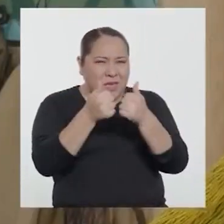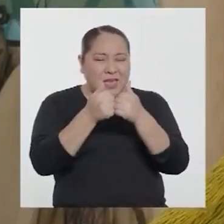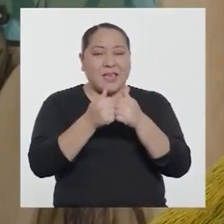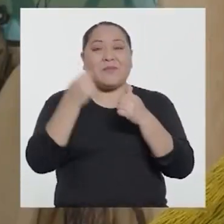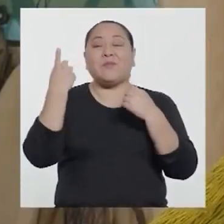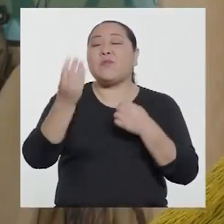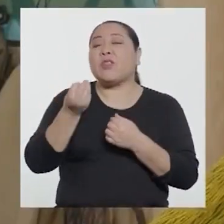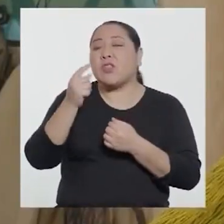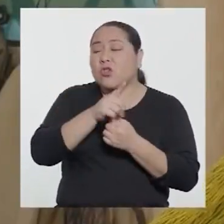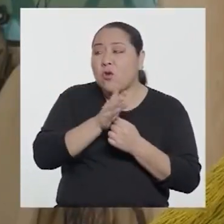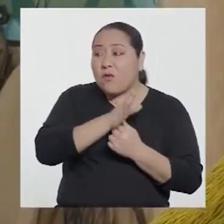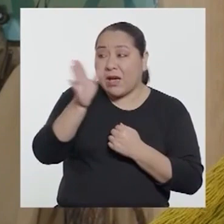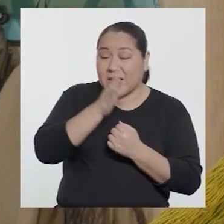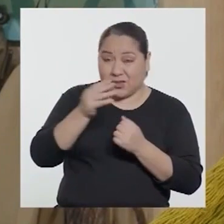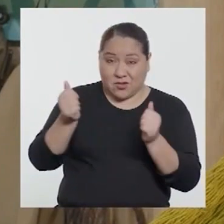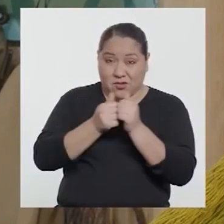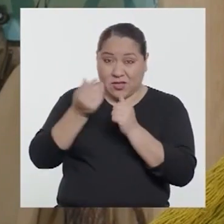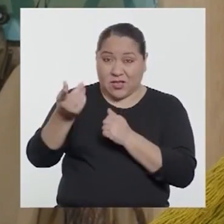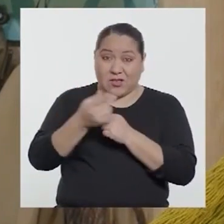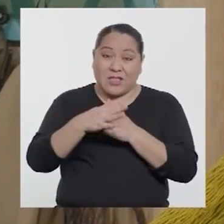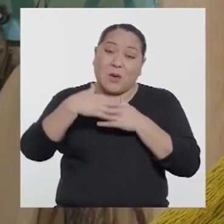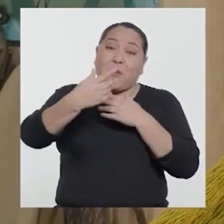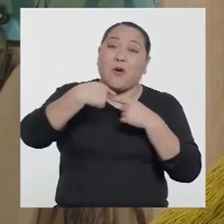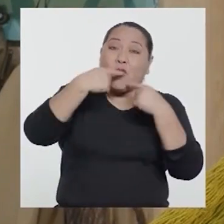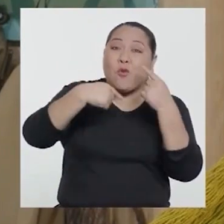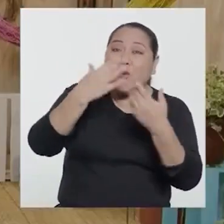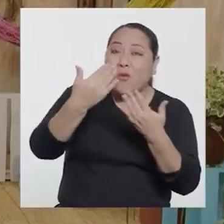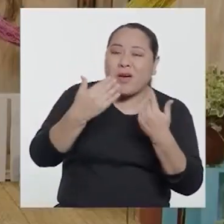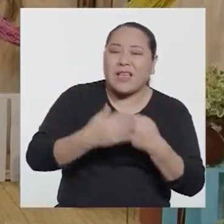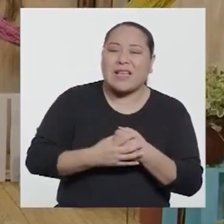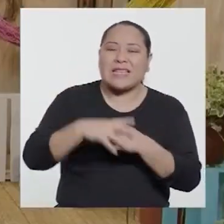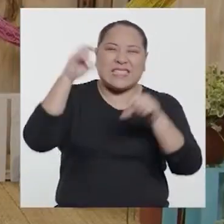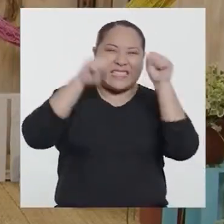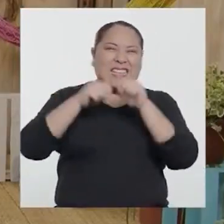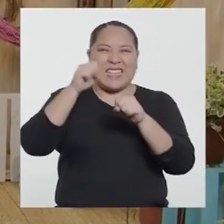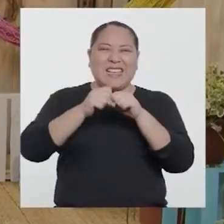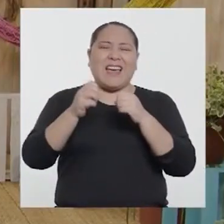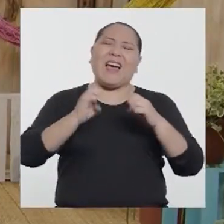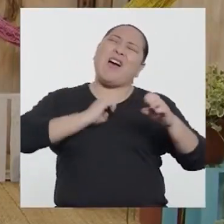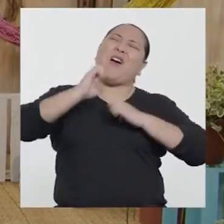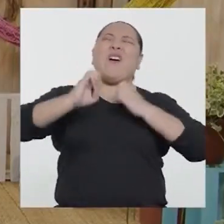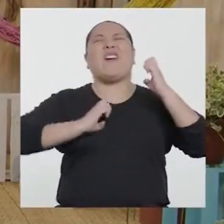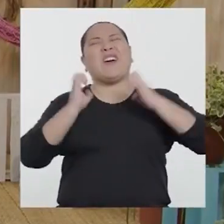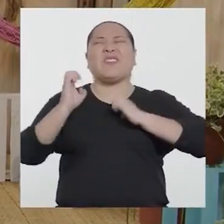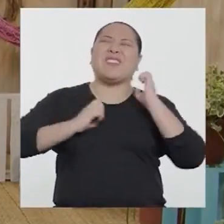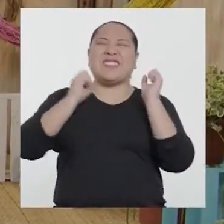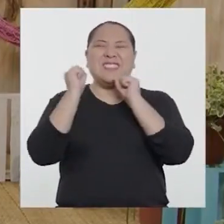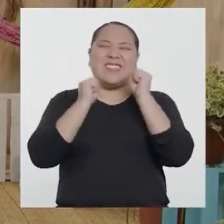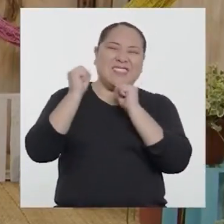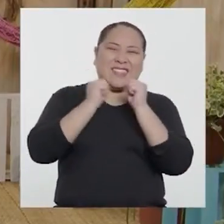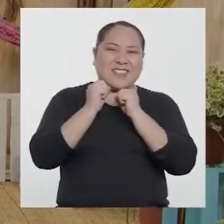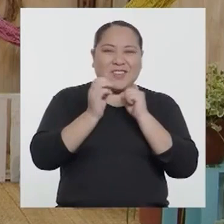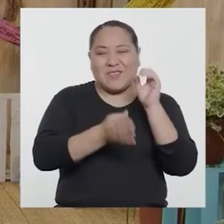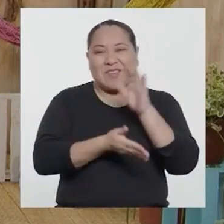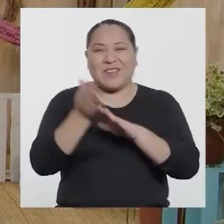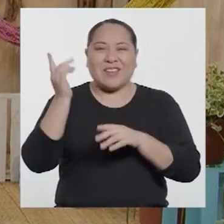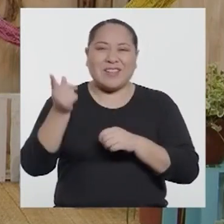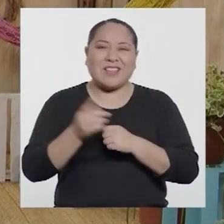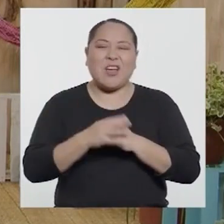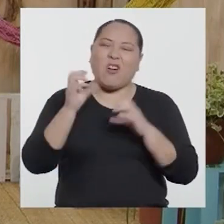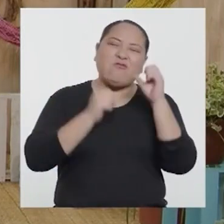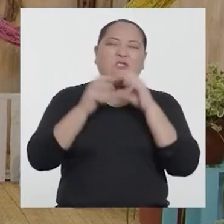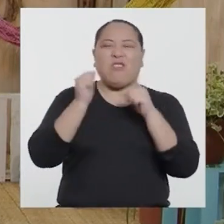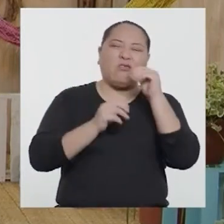¡Genial! ¿Por qué no vas con ellos y luego nos cuentas? ¡Claro! ¡Qué emoción! ¡Qué emoción! ¡Voy con